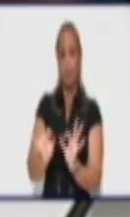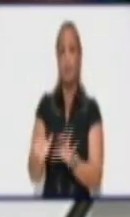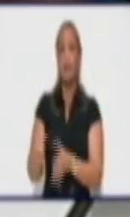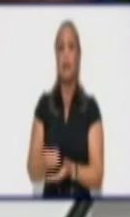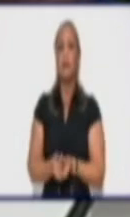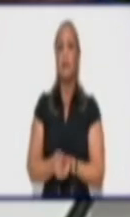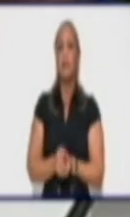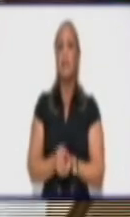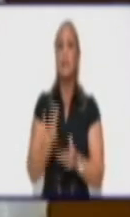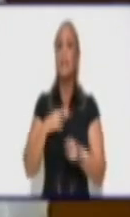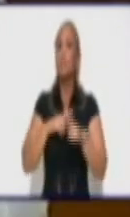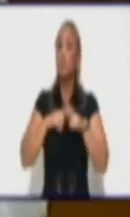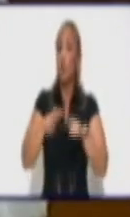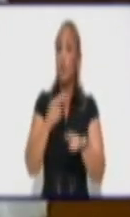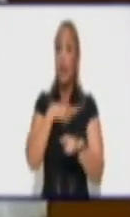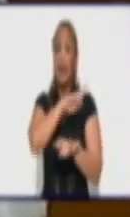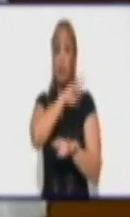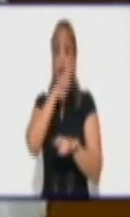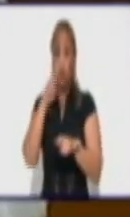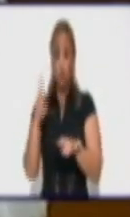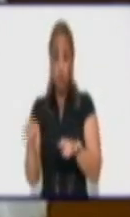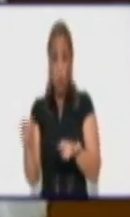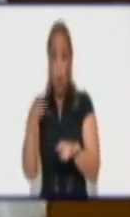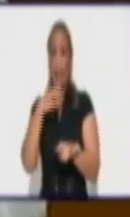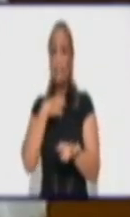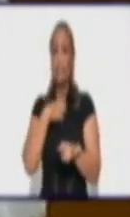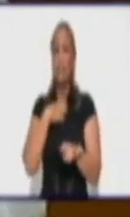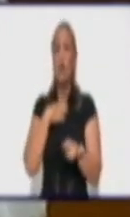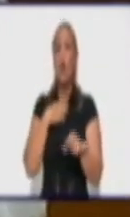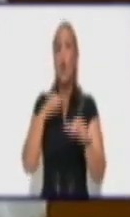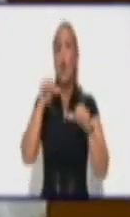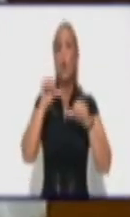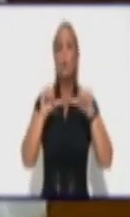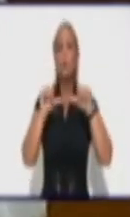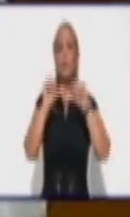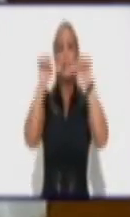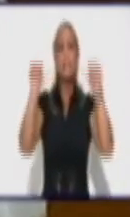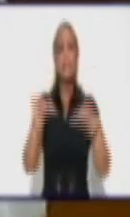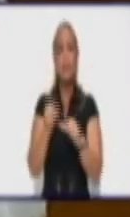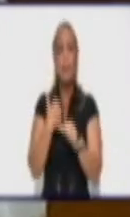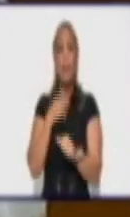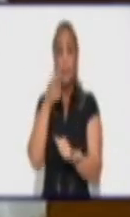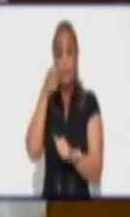históricamente la revolución ha tenido un sistema de vigilancia revolucionaria